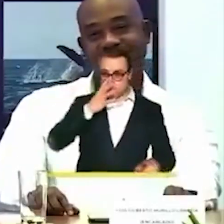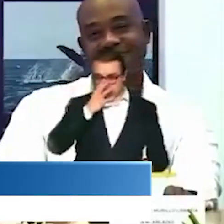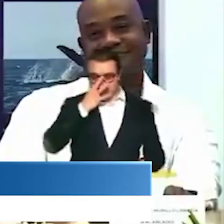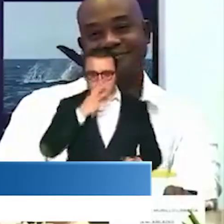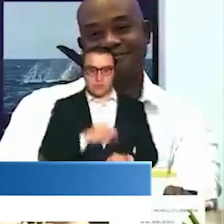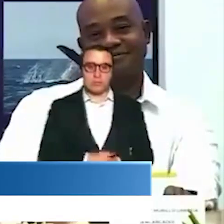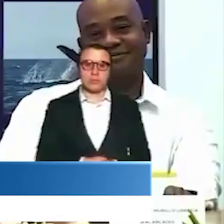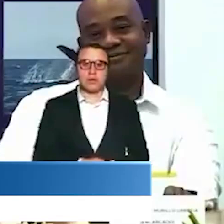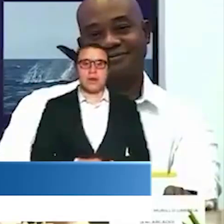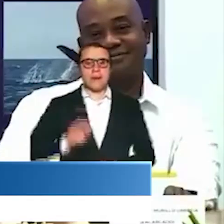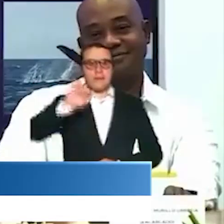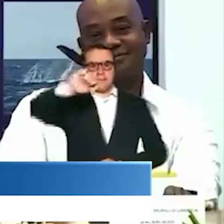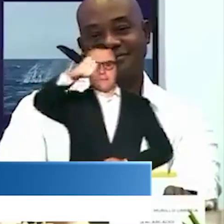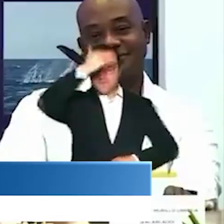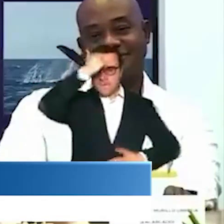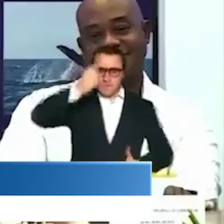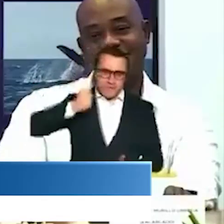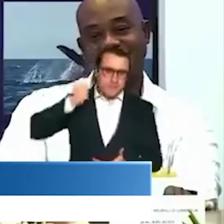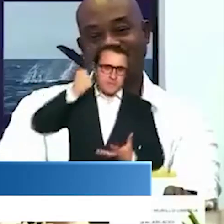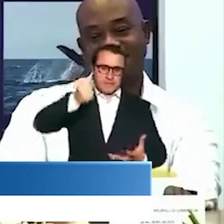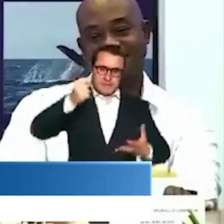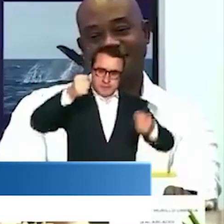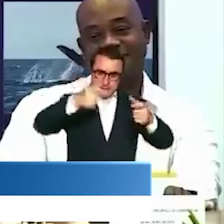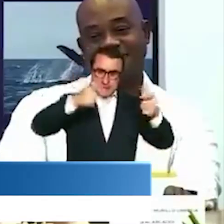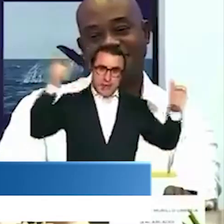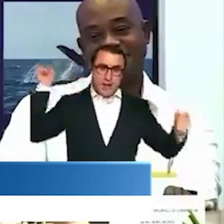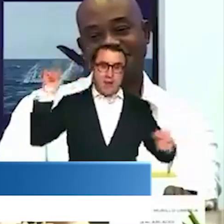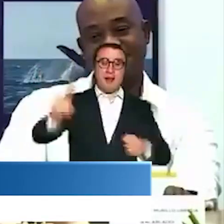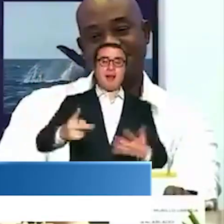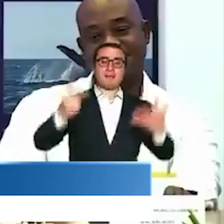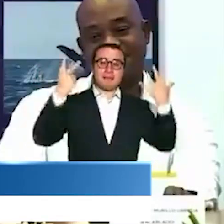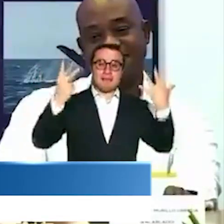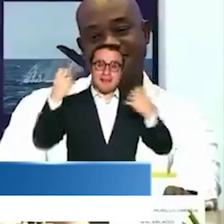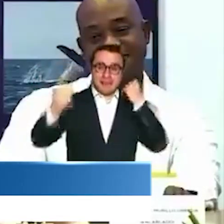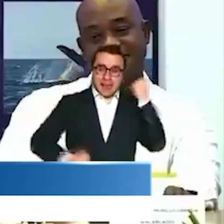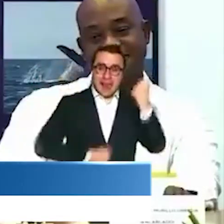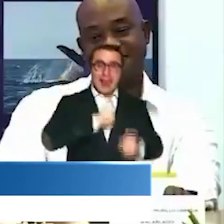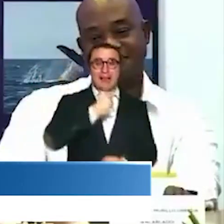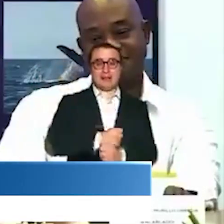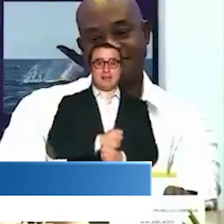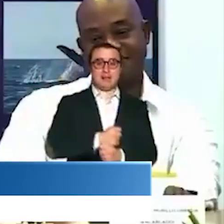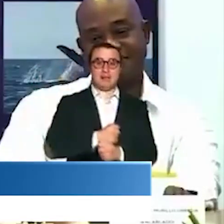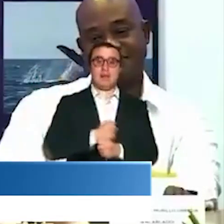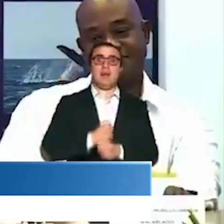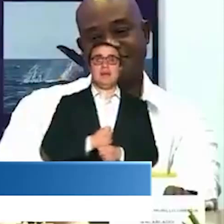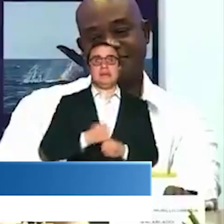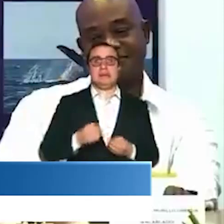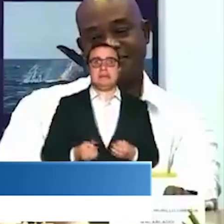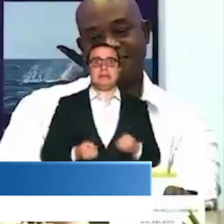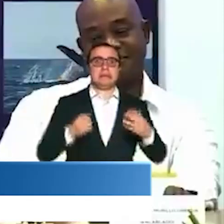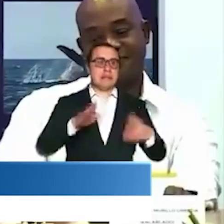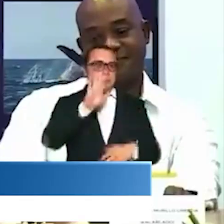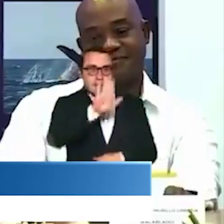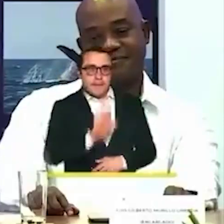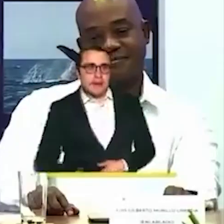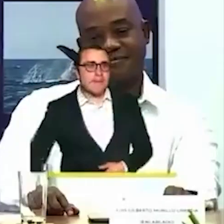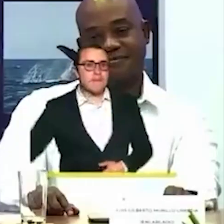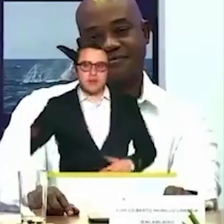principal inversión pública de Colombia en los últimos 7 años, no solo para departamentalizarla, sino